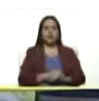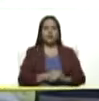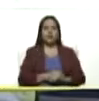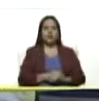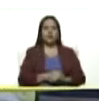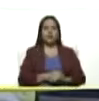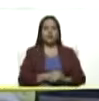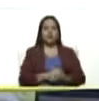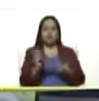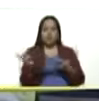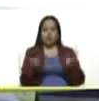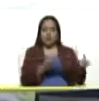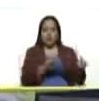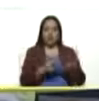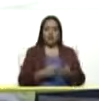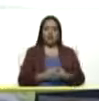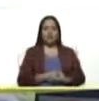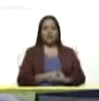Gerardo, bienvenido.